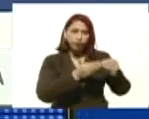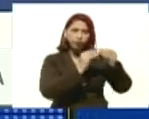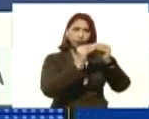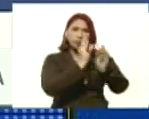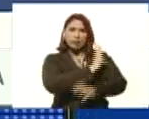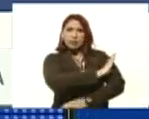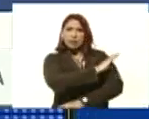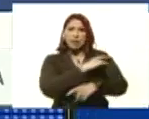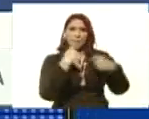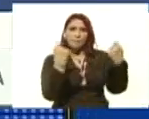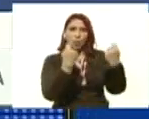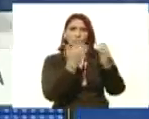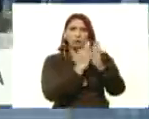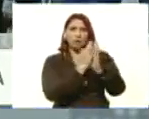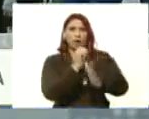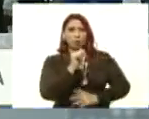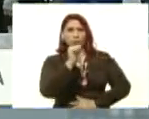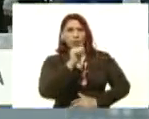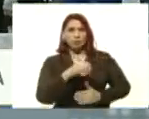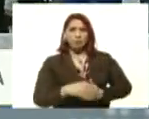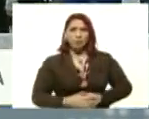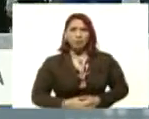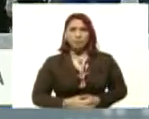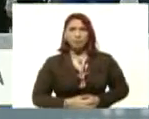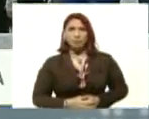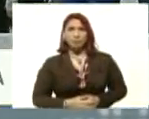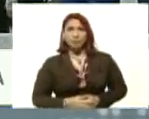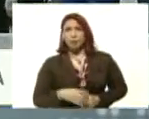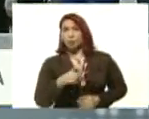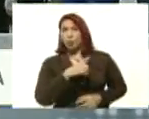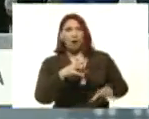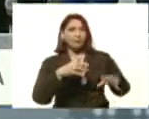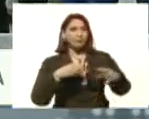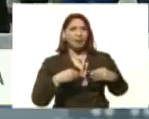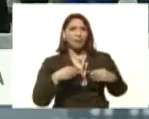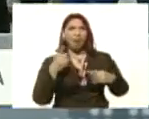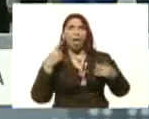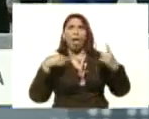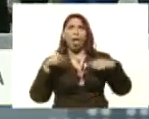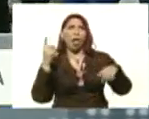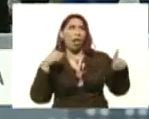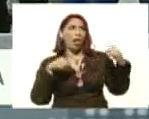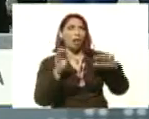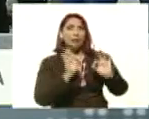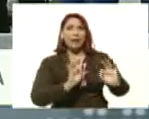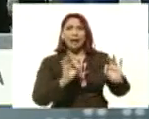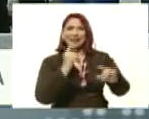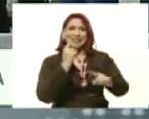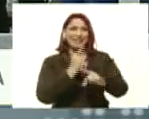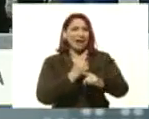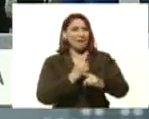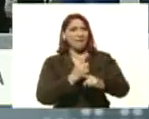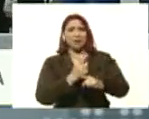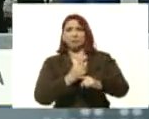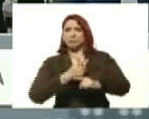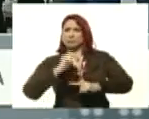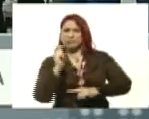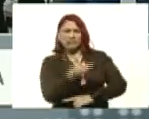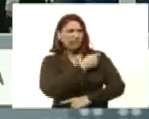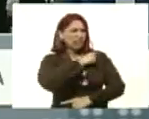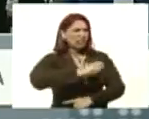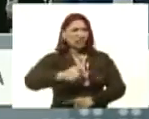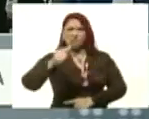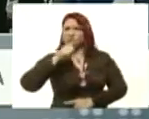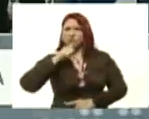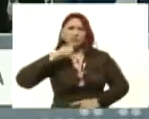en San Agustín. No aceptes excusa de nadie. Saca tu machete y corta cabeza a quien